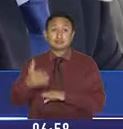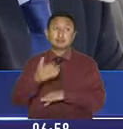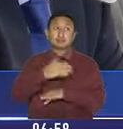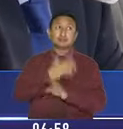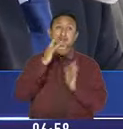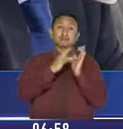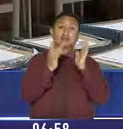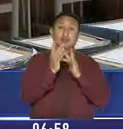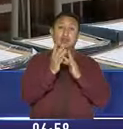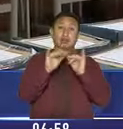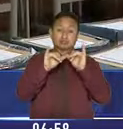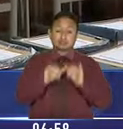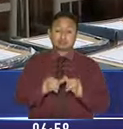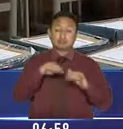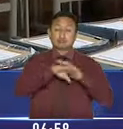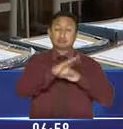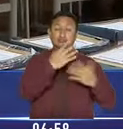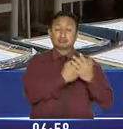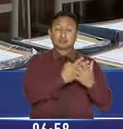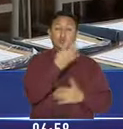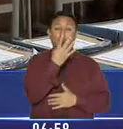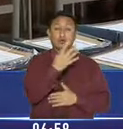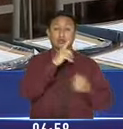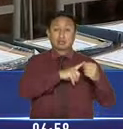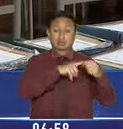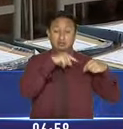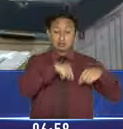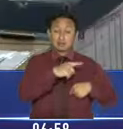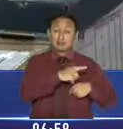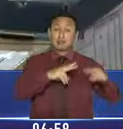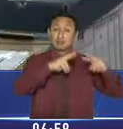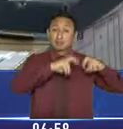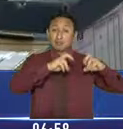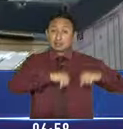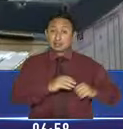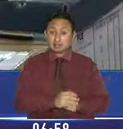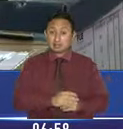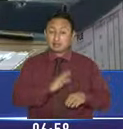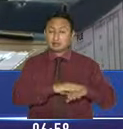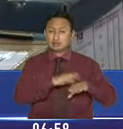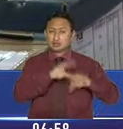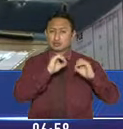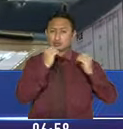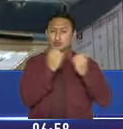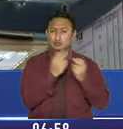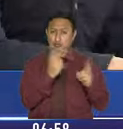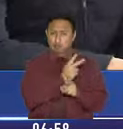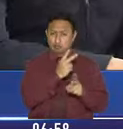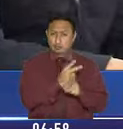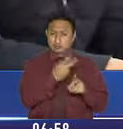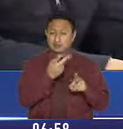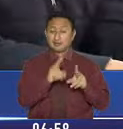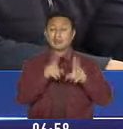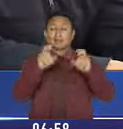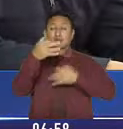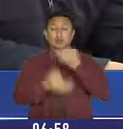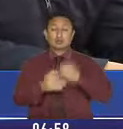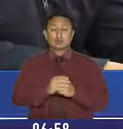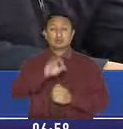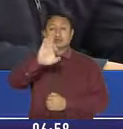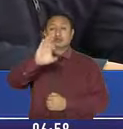y es investigado por el presunto delito de delincuencia organizado, esto en el caso Las Torres.